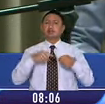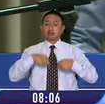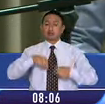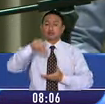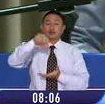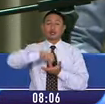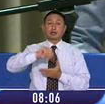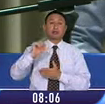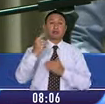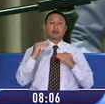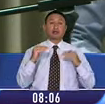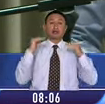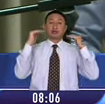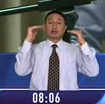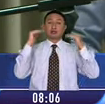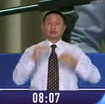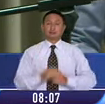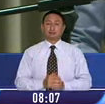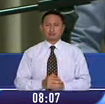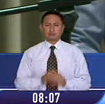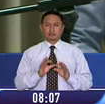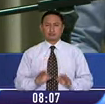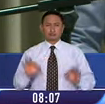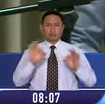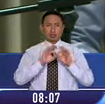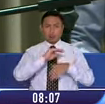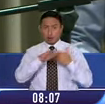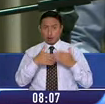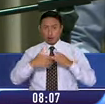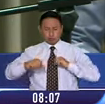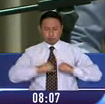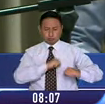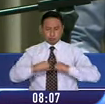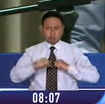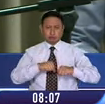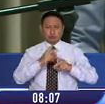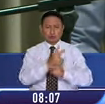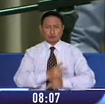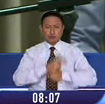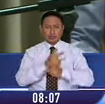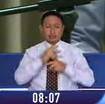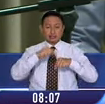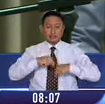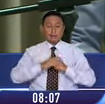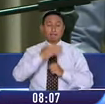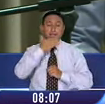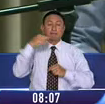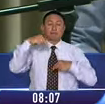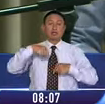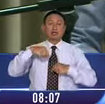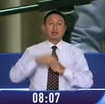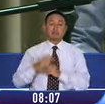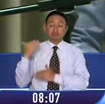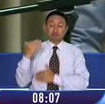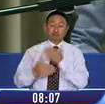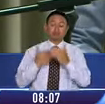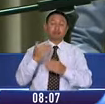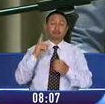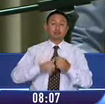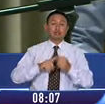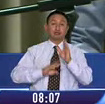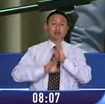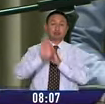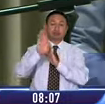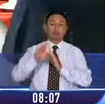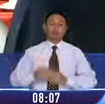ciudad de primer mundo. Debemos hacer todo lo posible para preservar y mejorar nuestra herencia histórica, ancestral